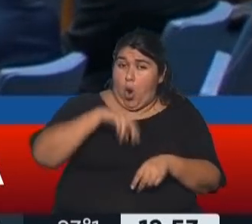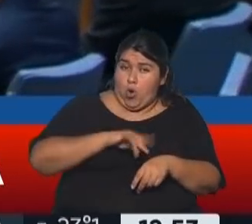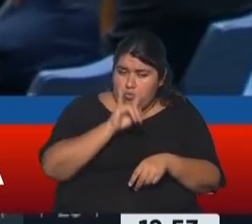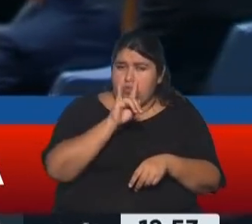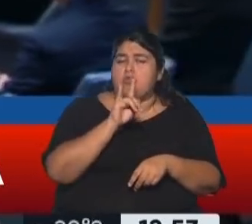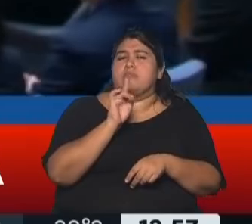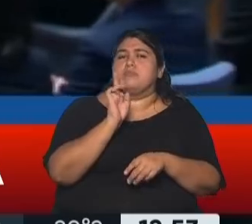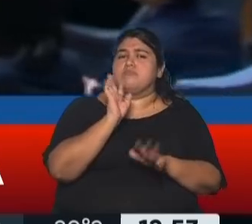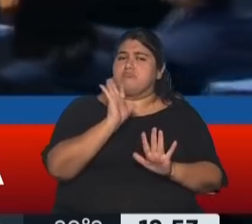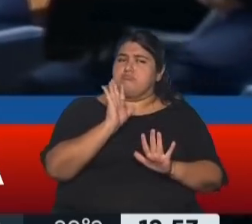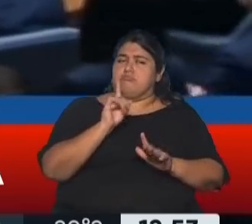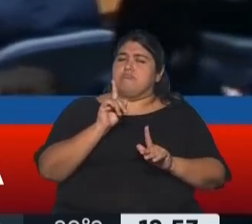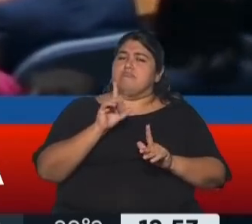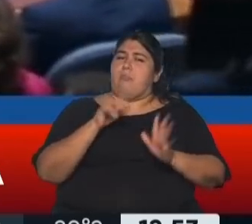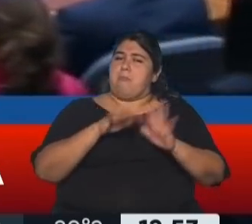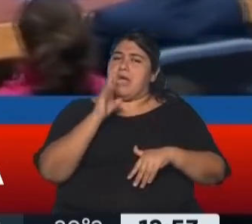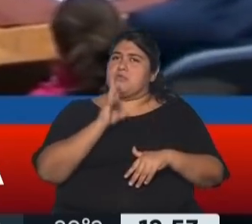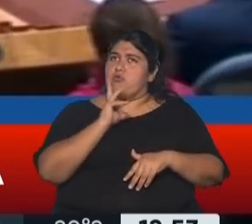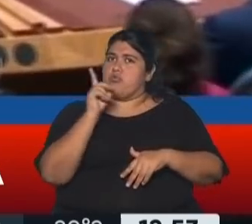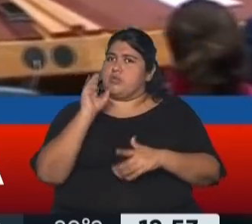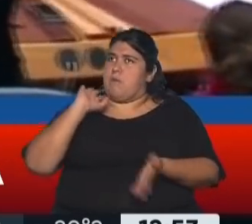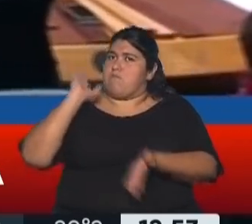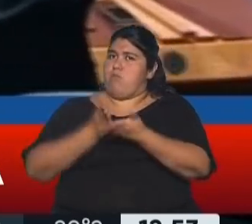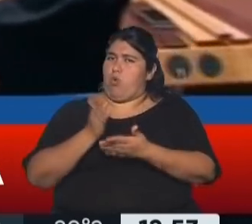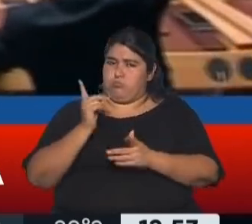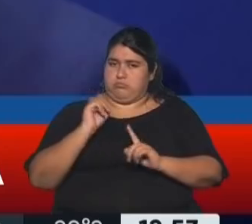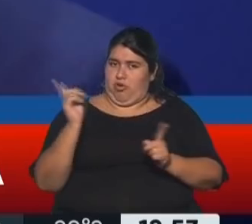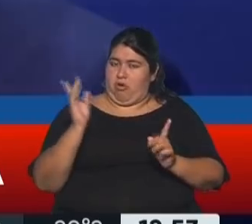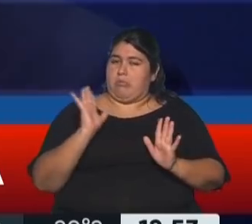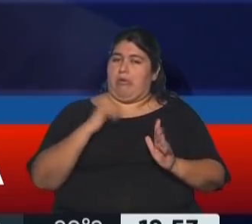la invasión, obligando a Rusia a vetarla en soledad.